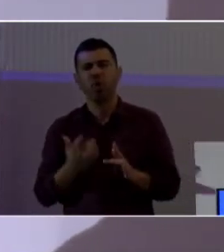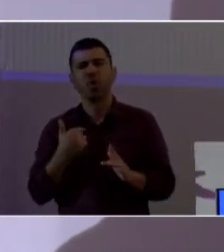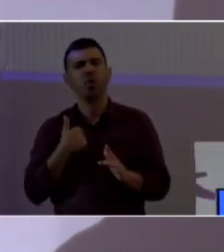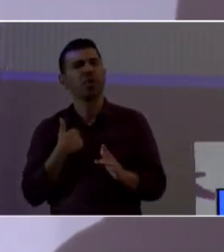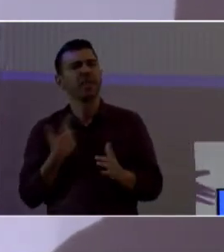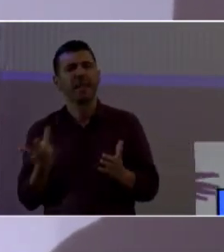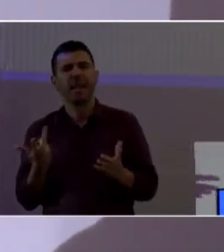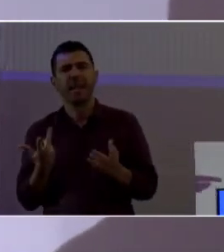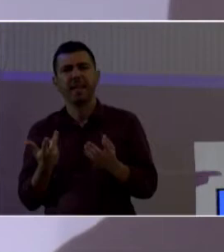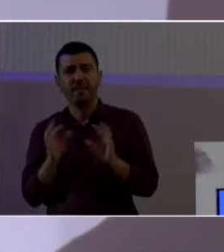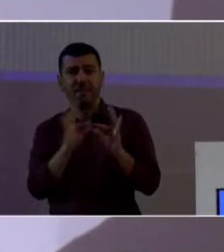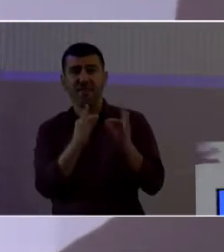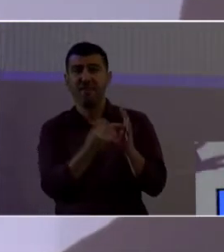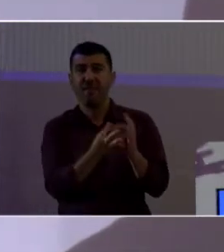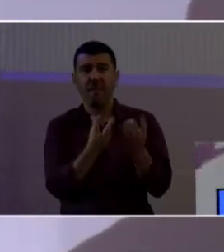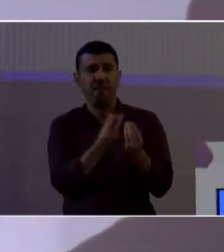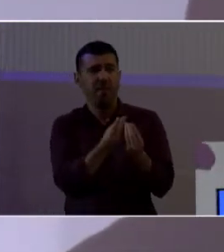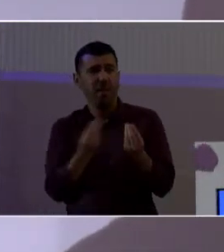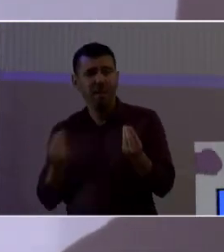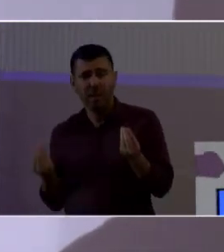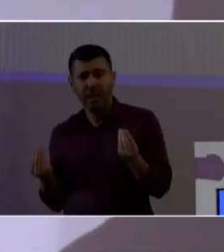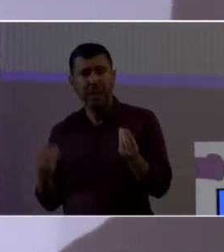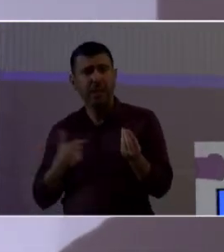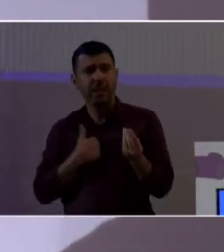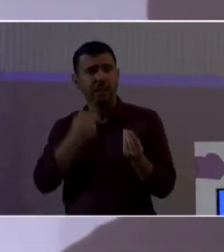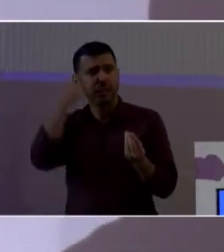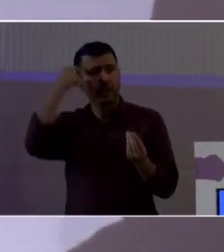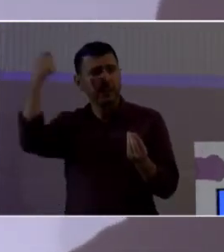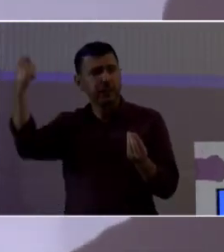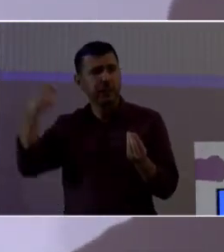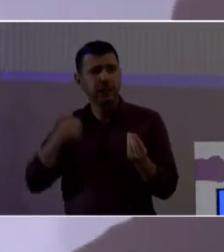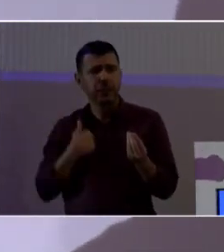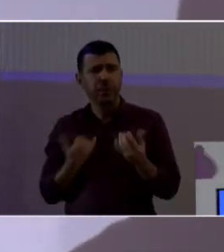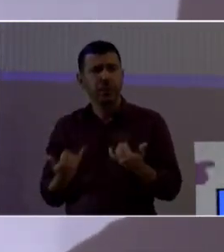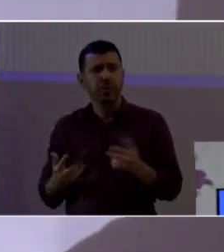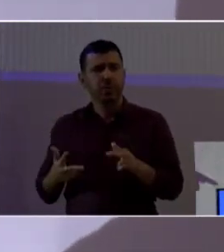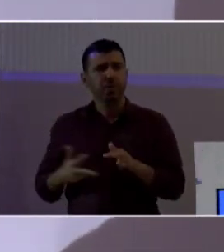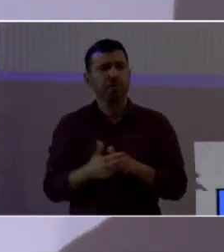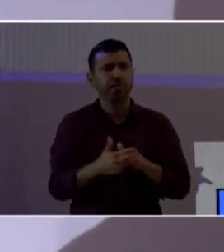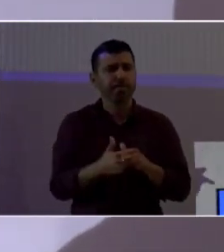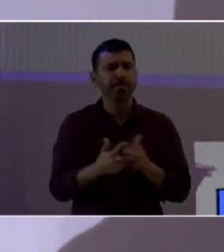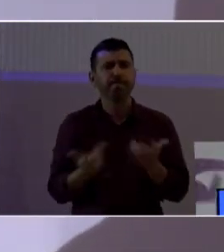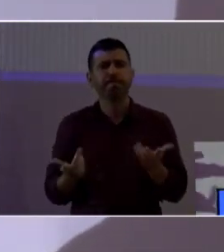mis amigos, no poder terminar mis sueños, no poder terminar la universidad,